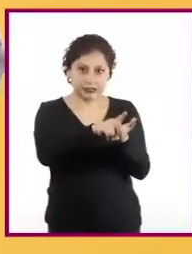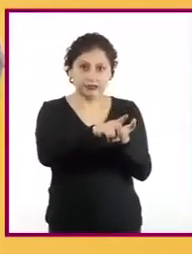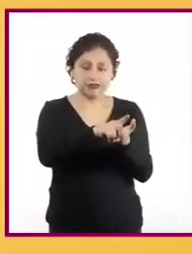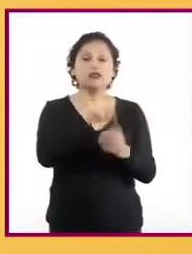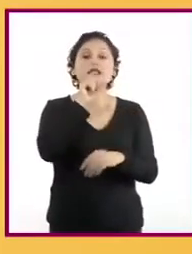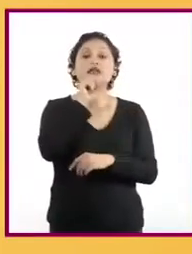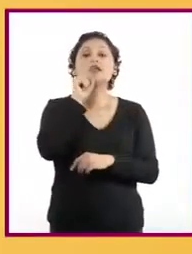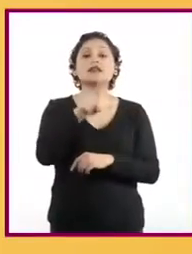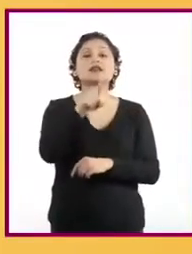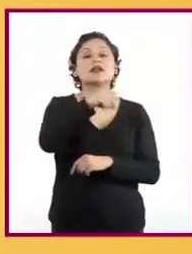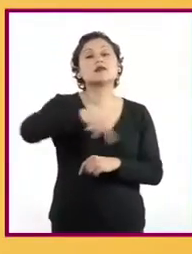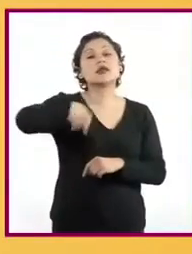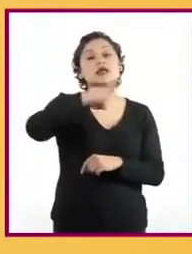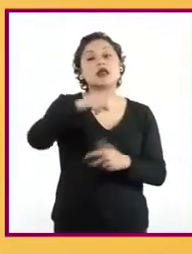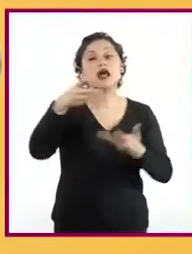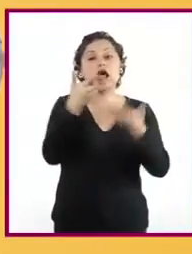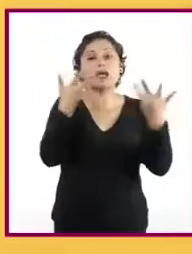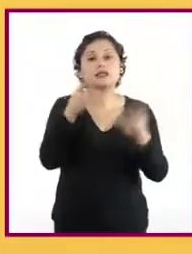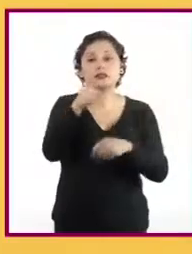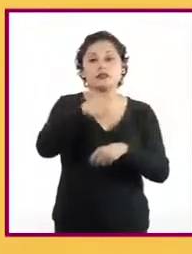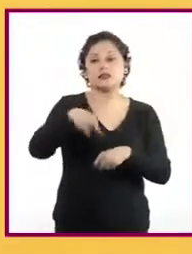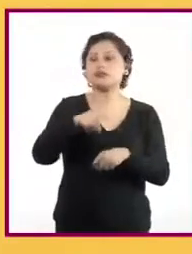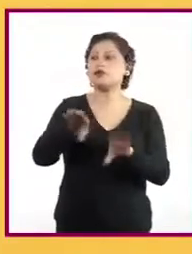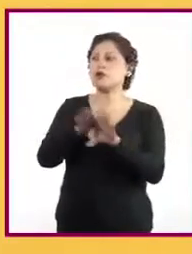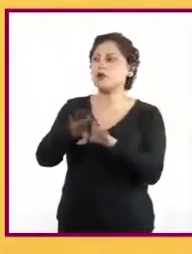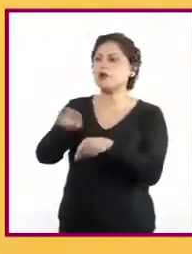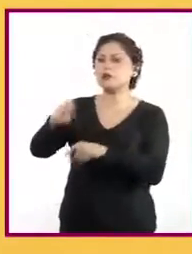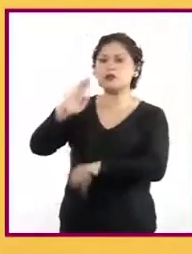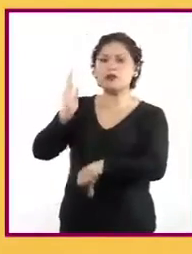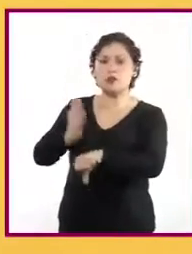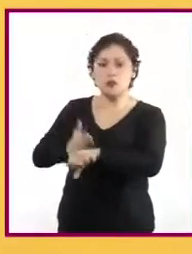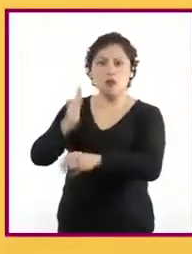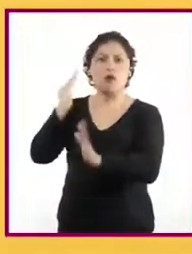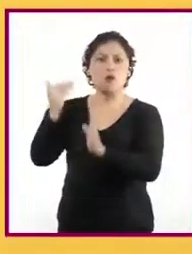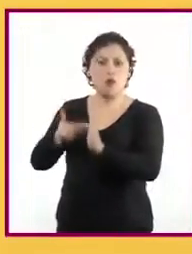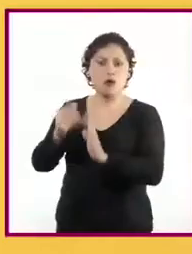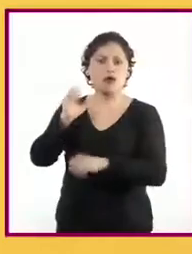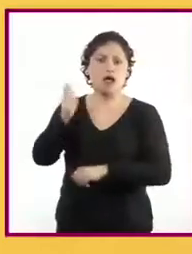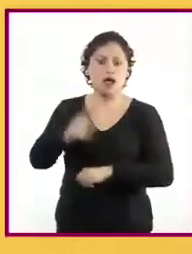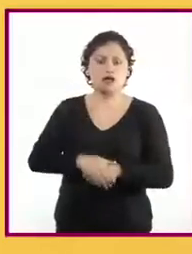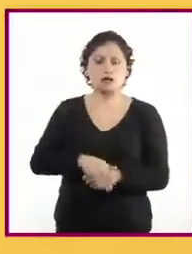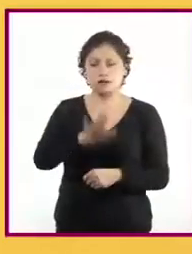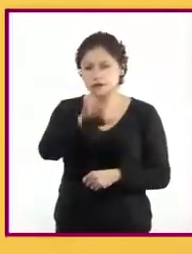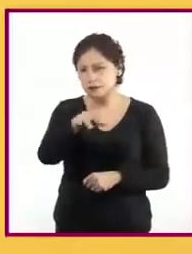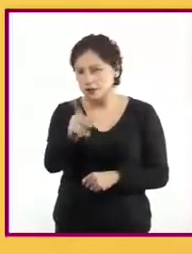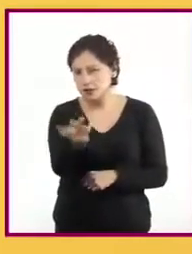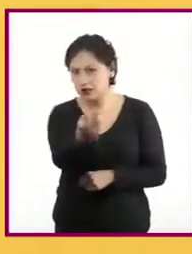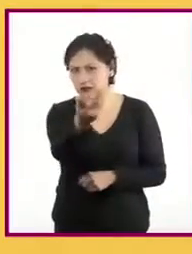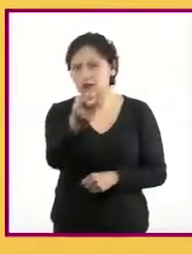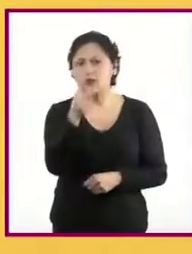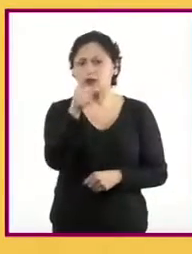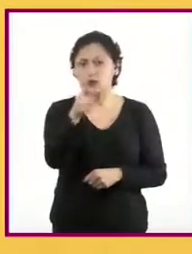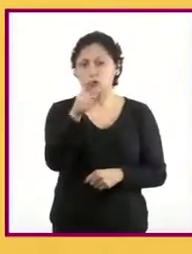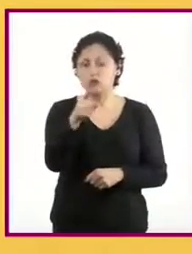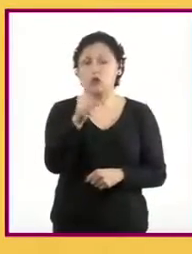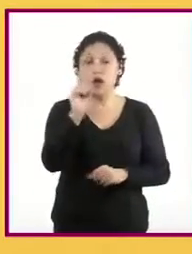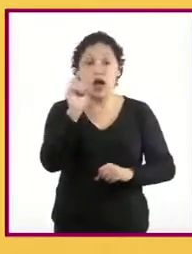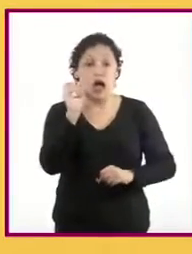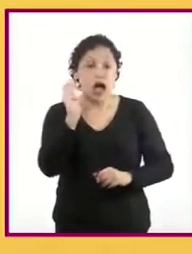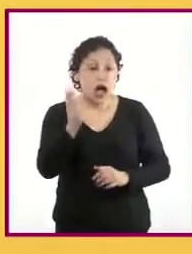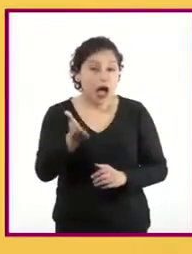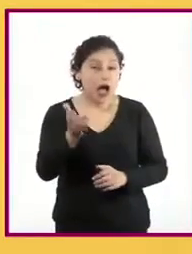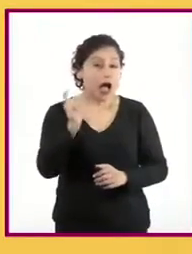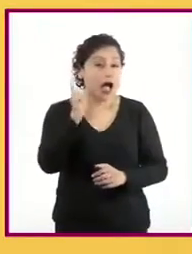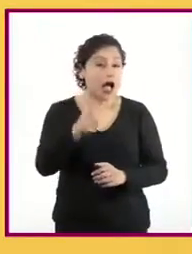acciones en contra de los responsables de los daños. ¿Han tenido que acudir a alguna institución por la violación de alguno de